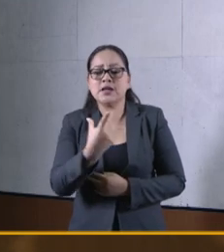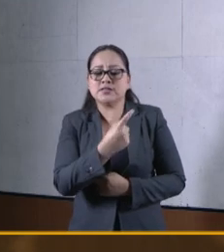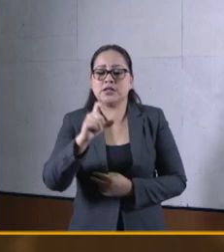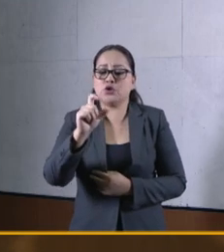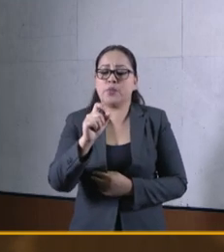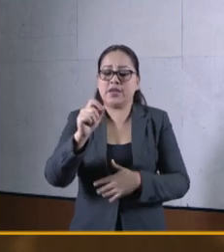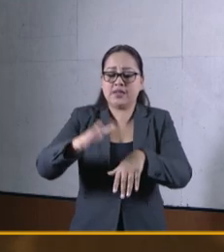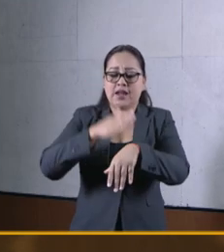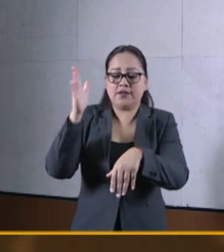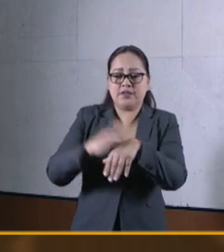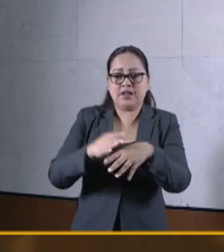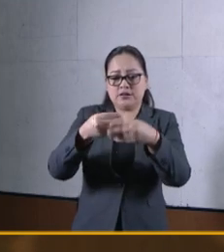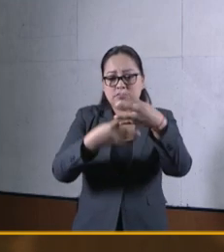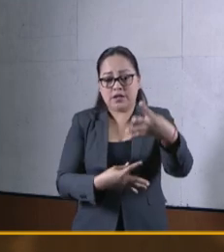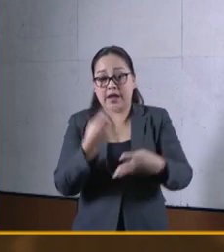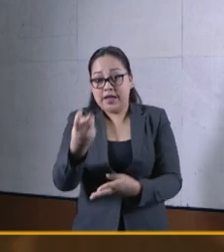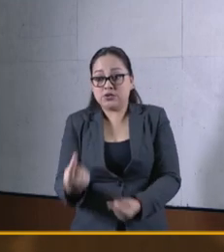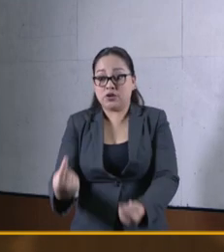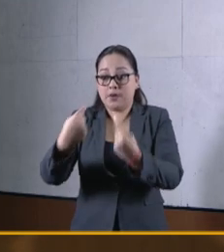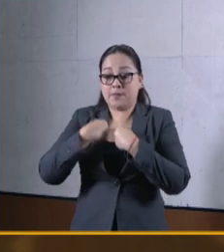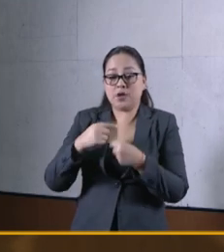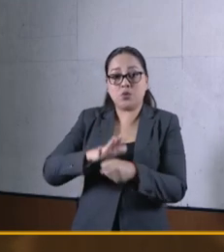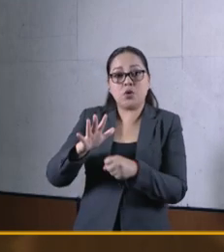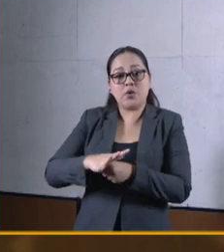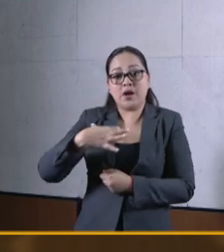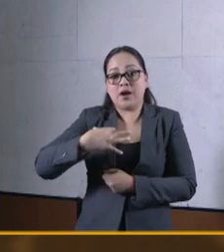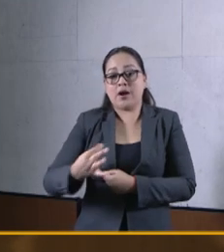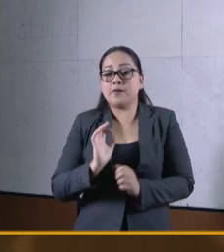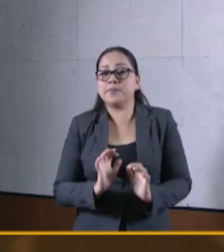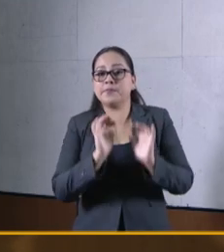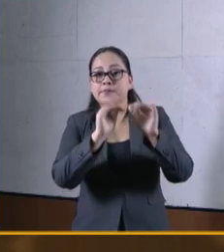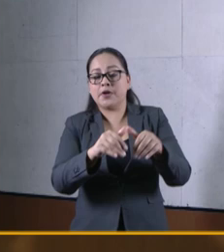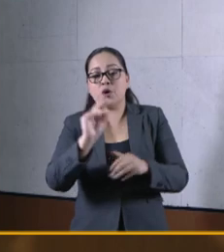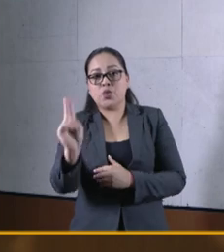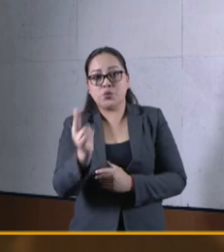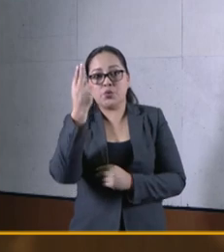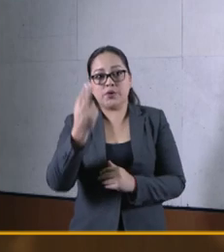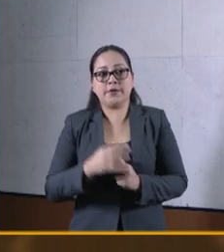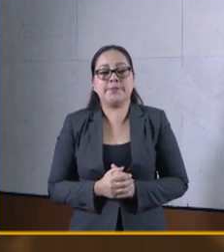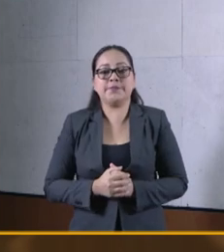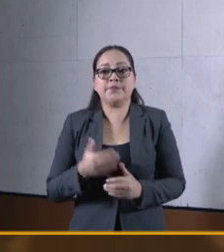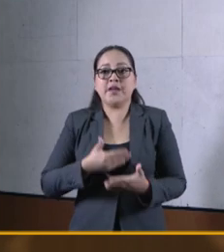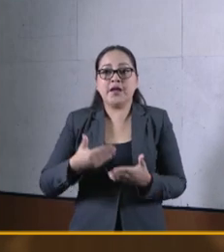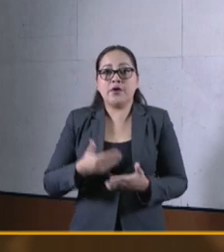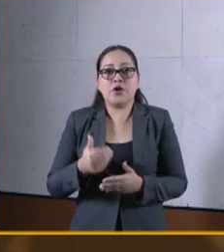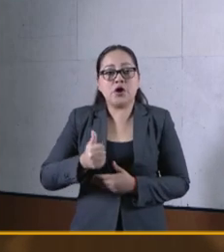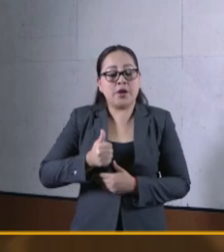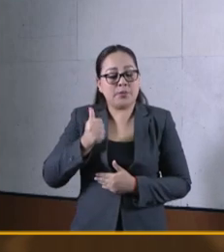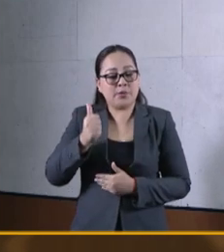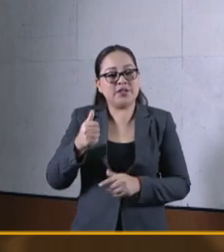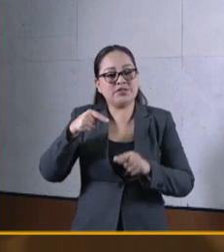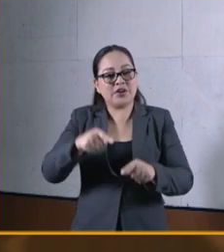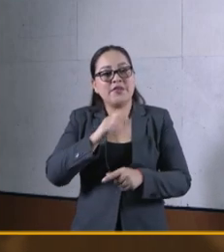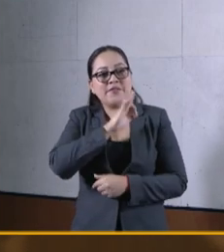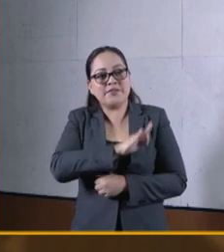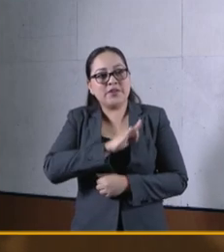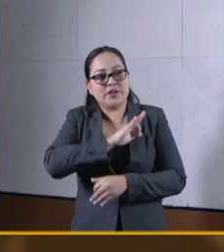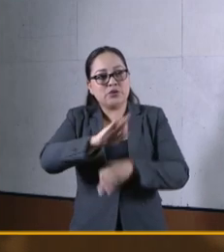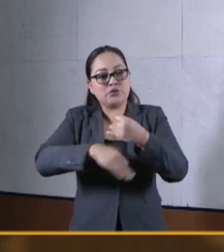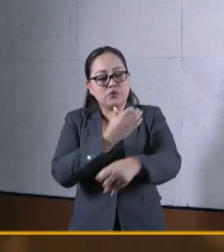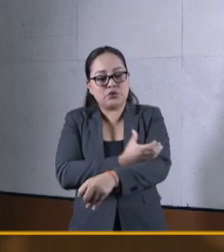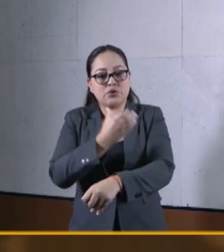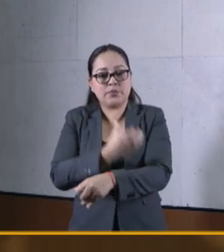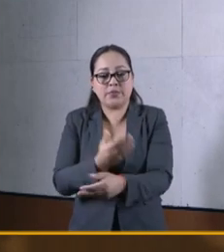aciertos que marcan nuestra vida y son los que nos dan un lugar en la universidad aprovecho esta oportunidad para felicitar a todos mis